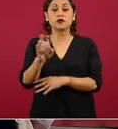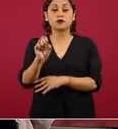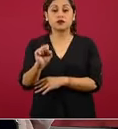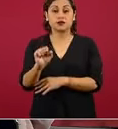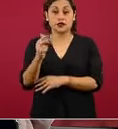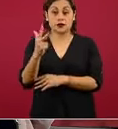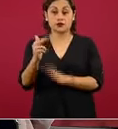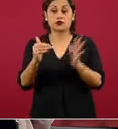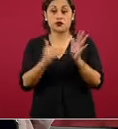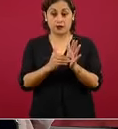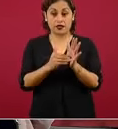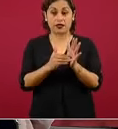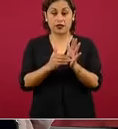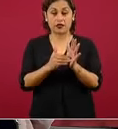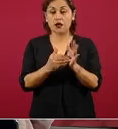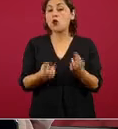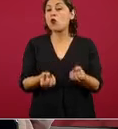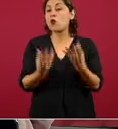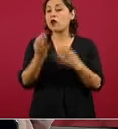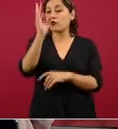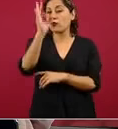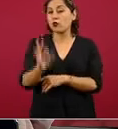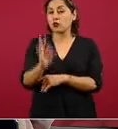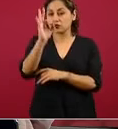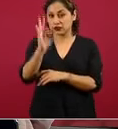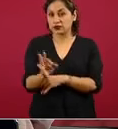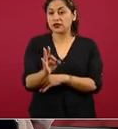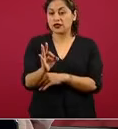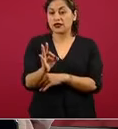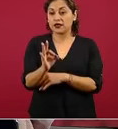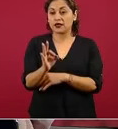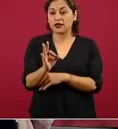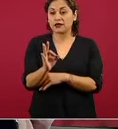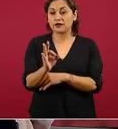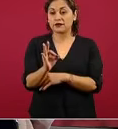1,568,000, ¿qué proporción representan este número de